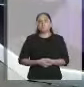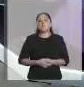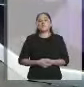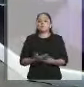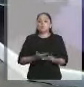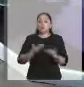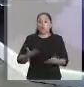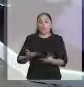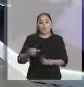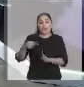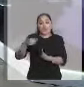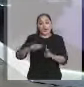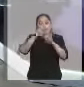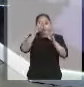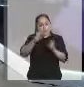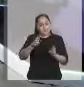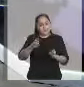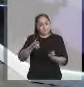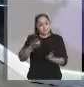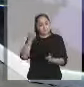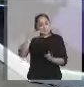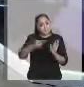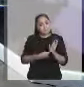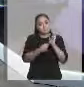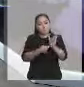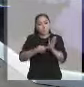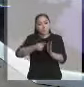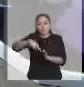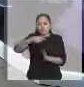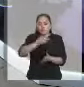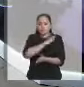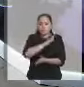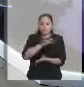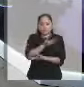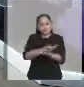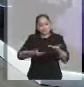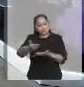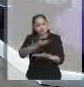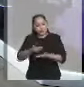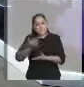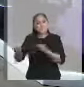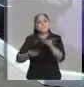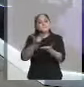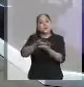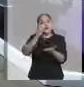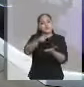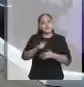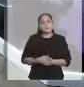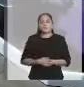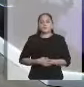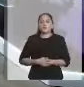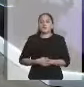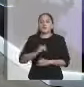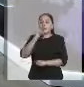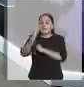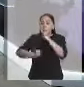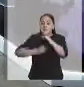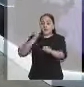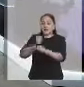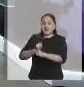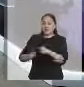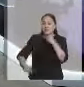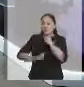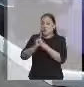lanzar un tema para que entre ustedes lo puedan hablar. Se los planteo. Un escándalo internacional se desató